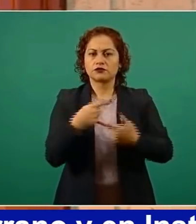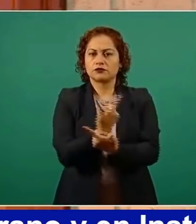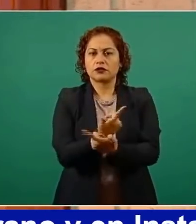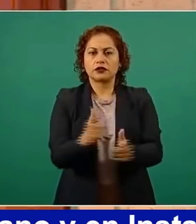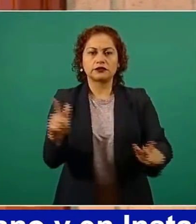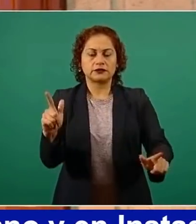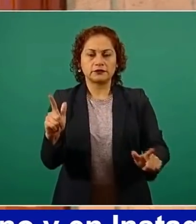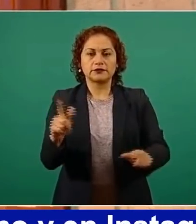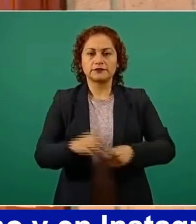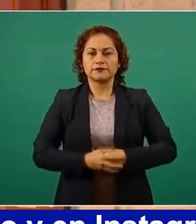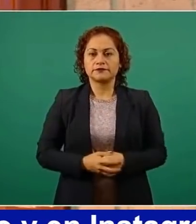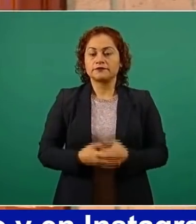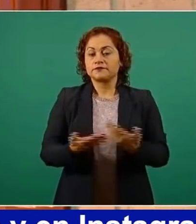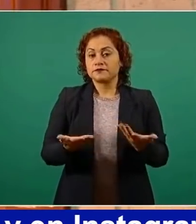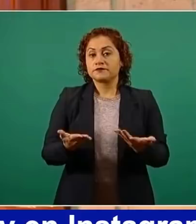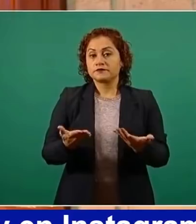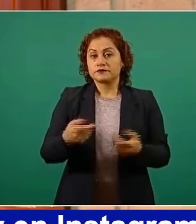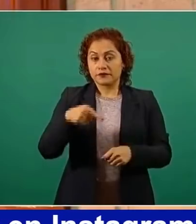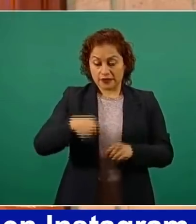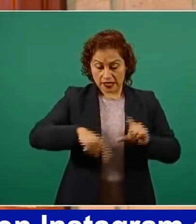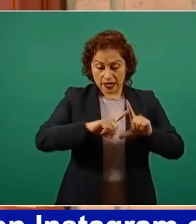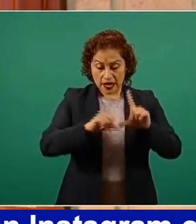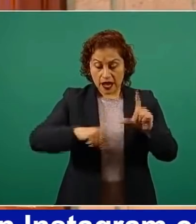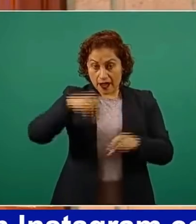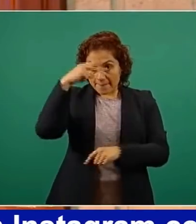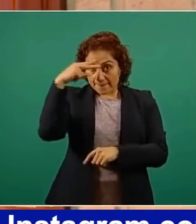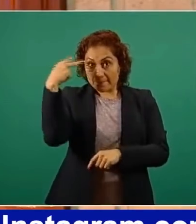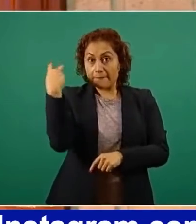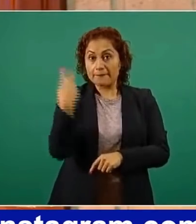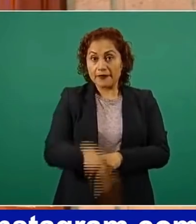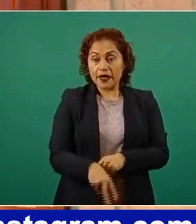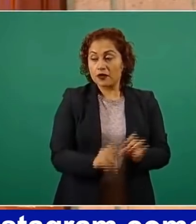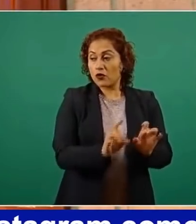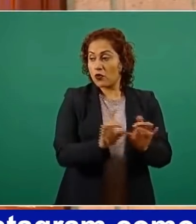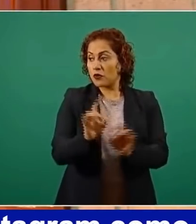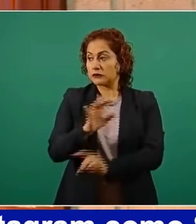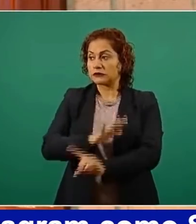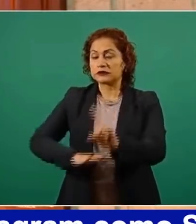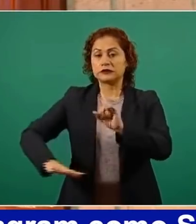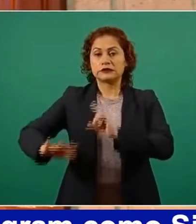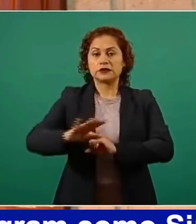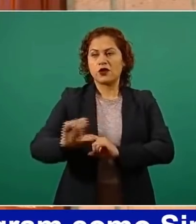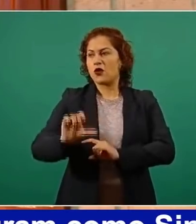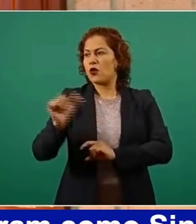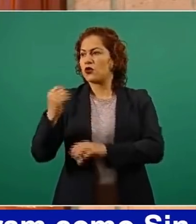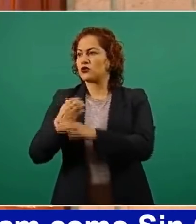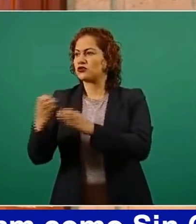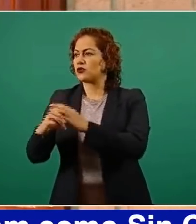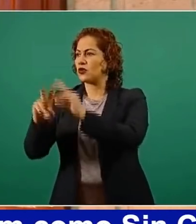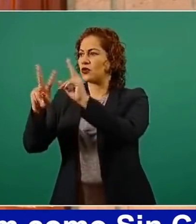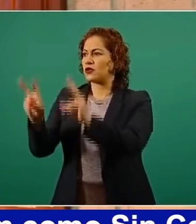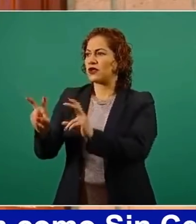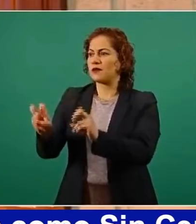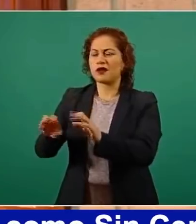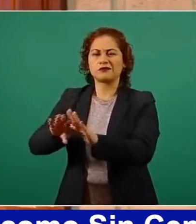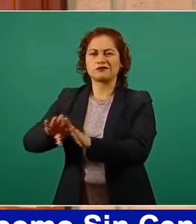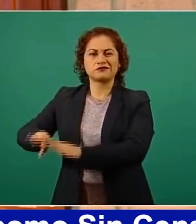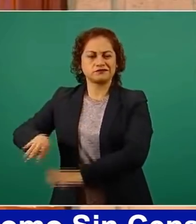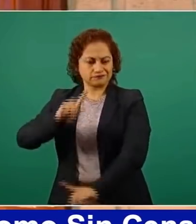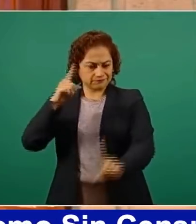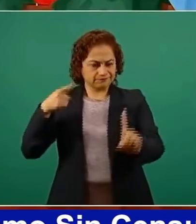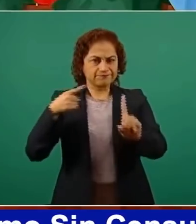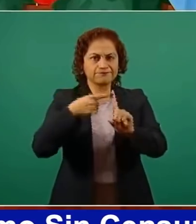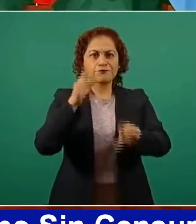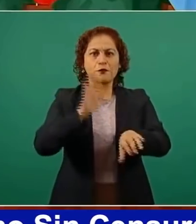históricos por los que atraviesa México, considero secundario todo lo demás. Ya en la